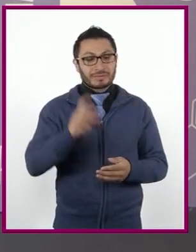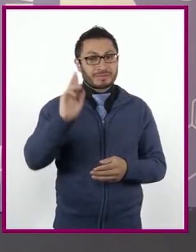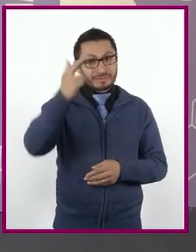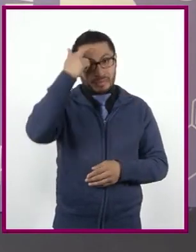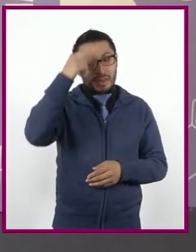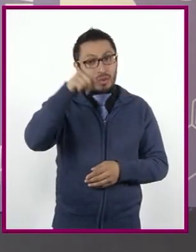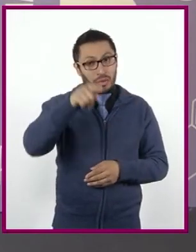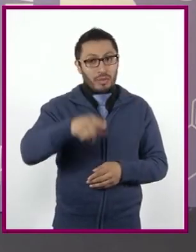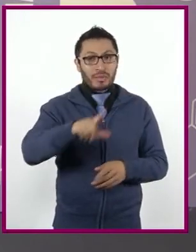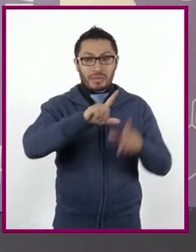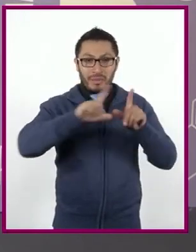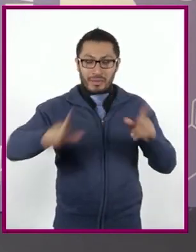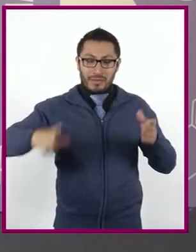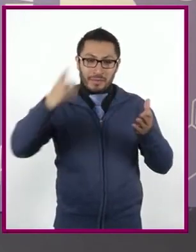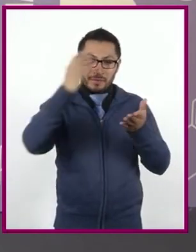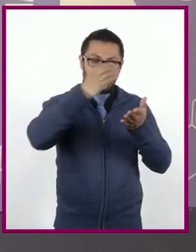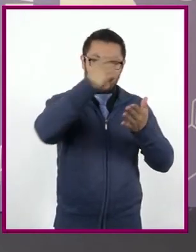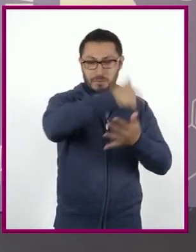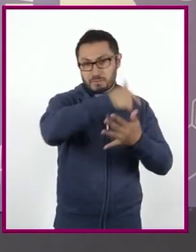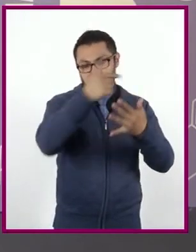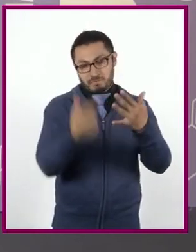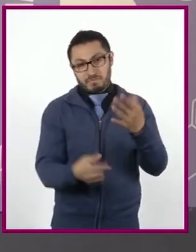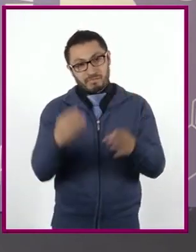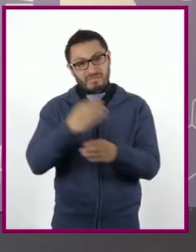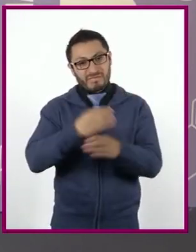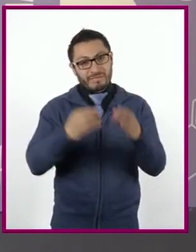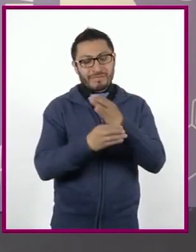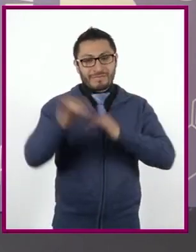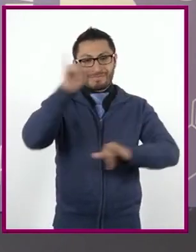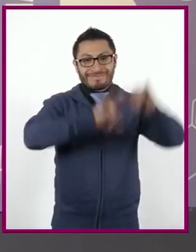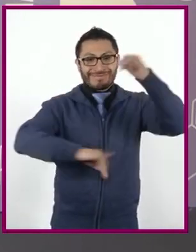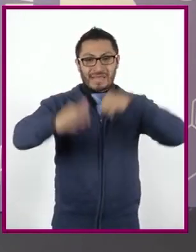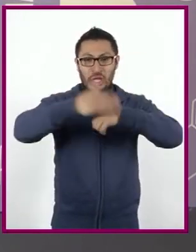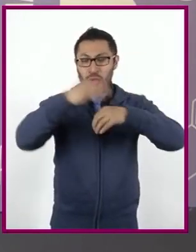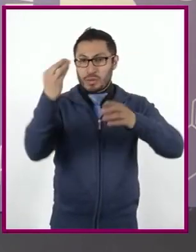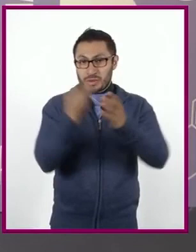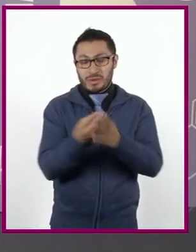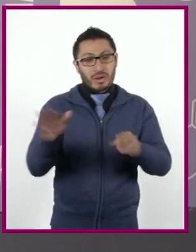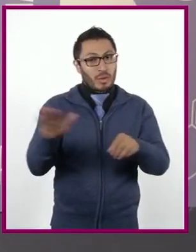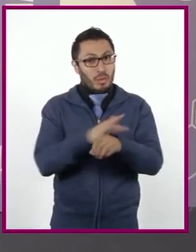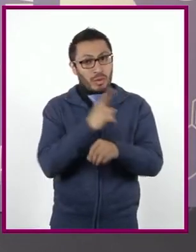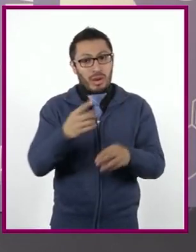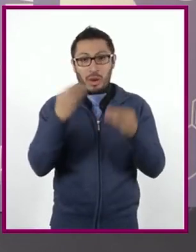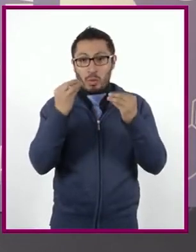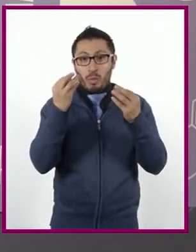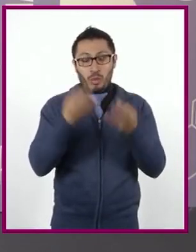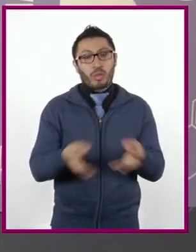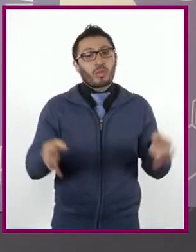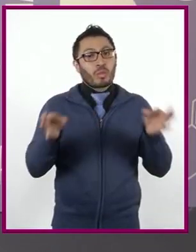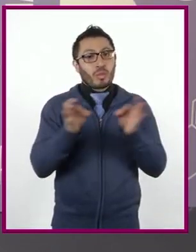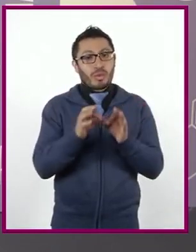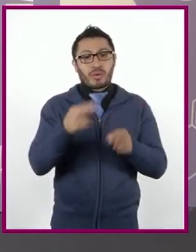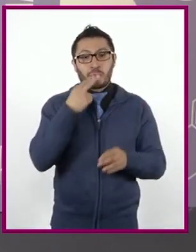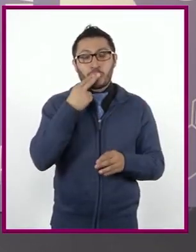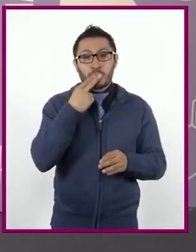tener listos tus materiales para experimentar en la siguiente sesión, ya que serán de suma importancia para que